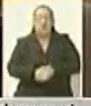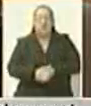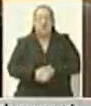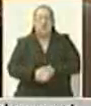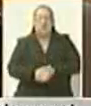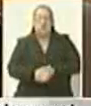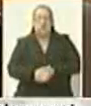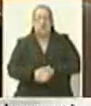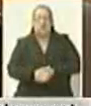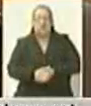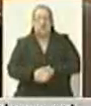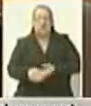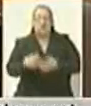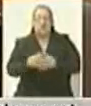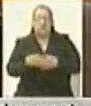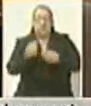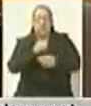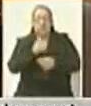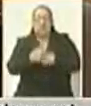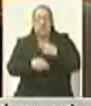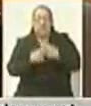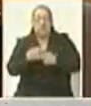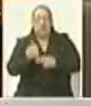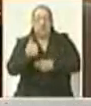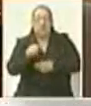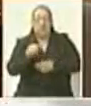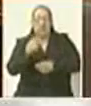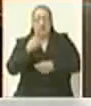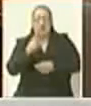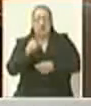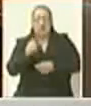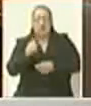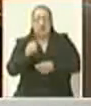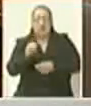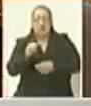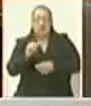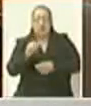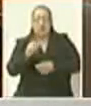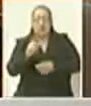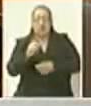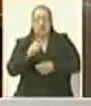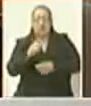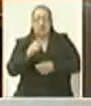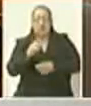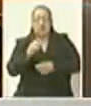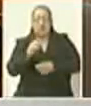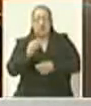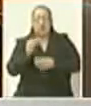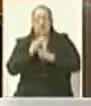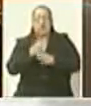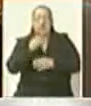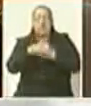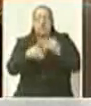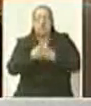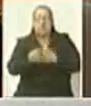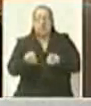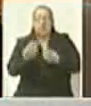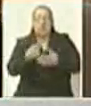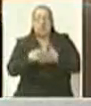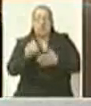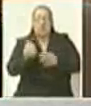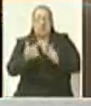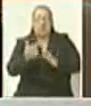indicadores que da la Autoridad Nacional del ANA, DIGESA e INDECI, nos dicen lo siguiente. Nos dicen